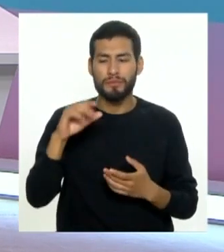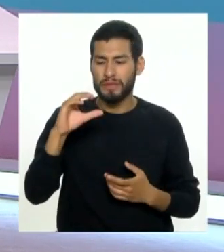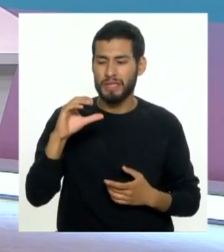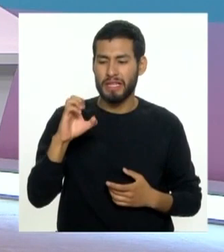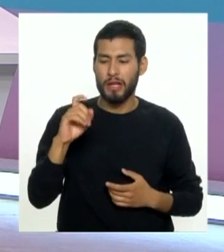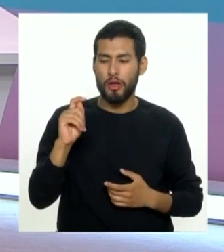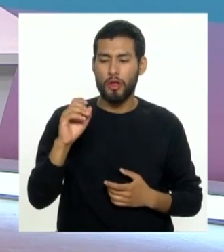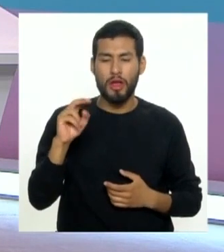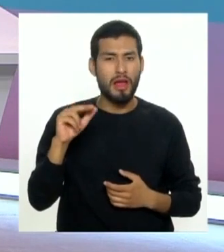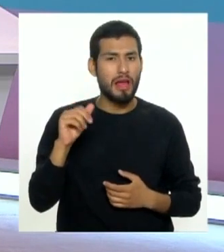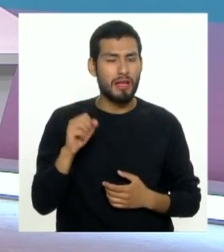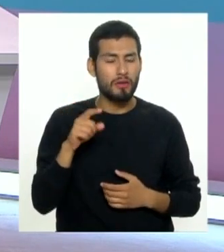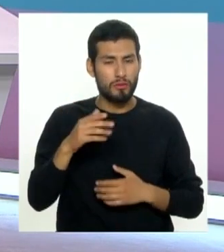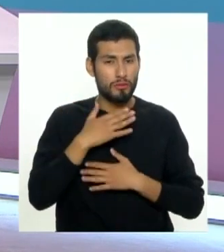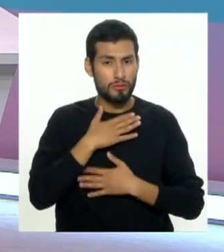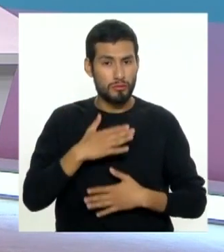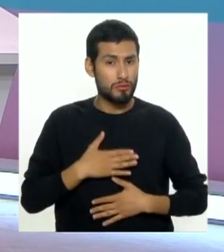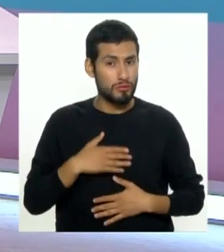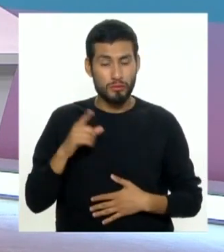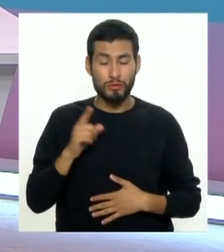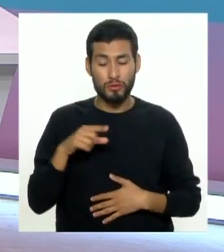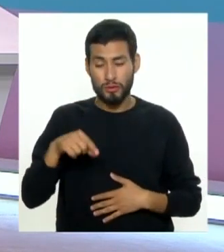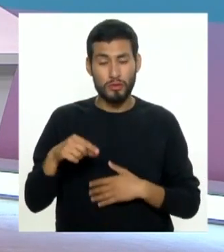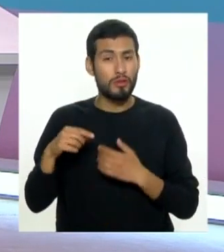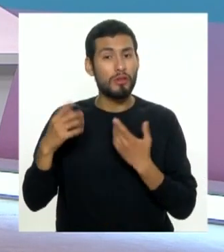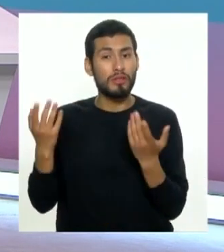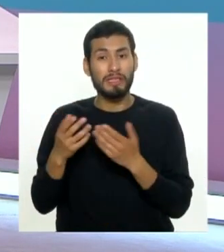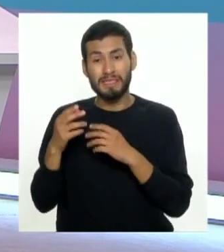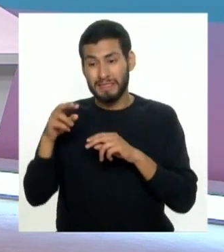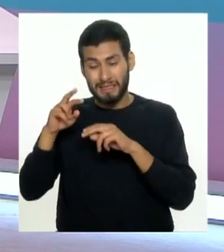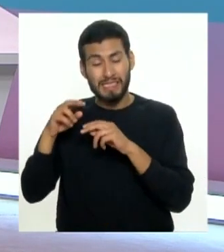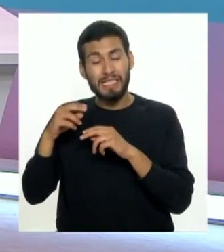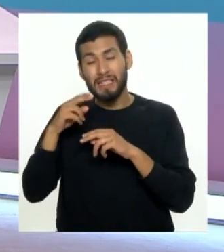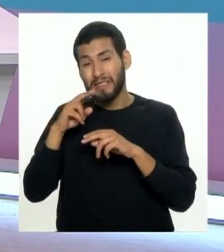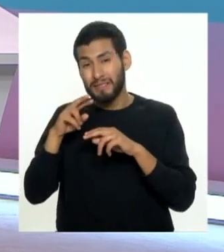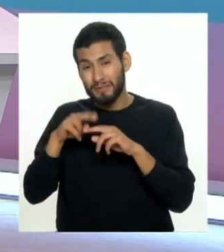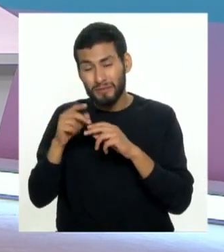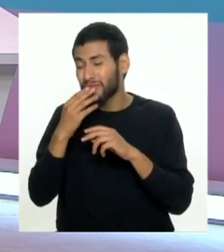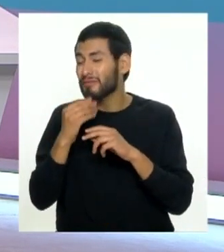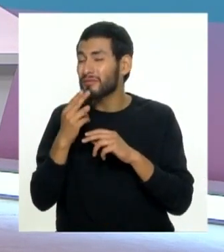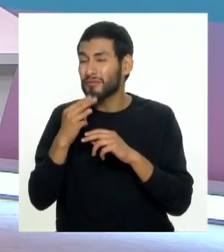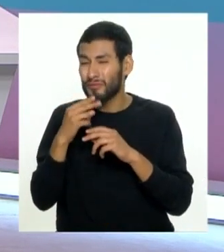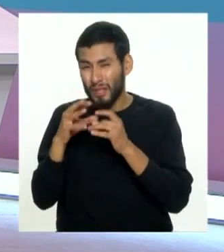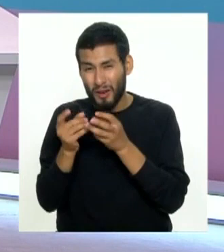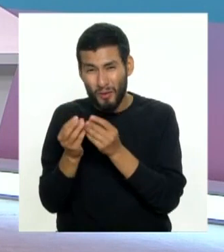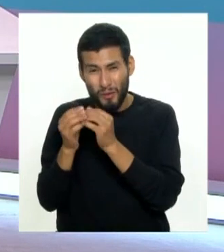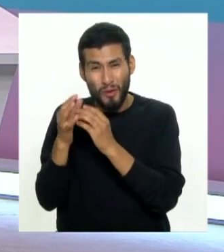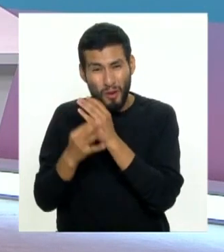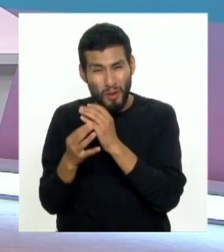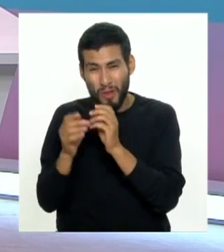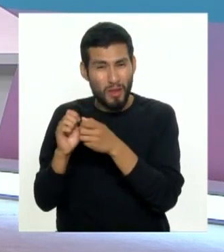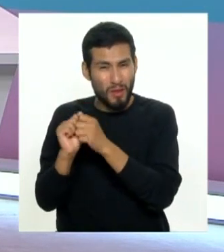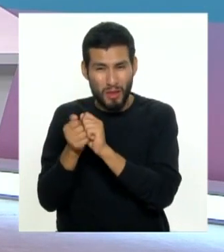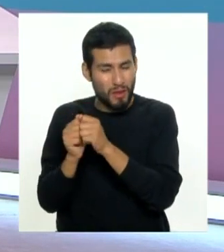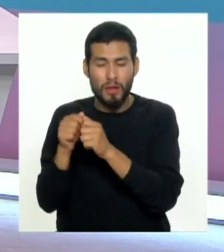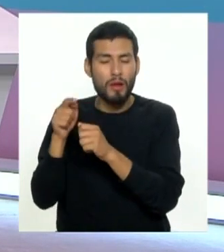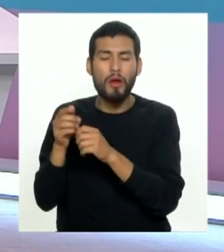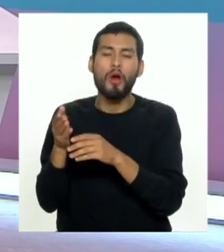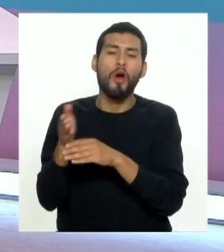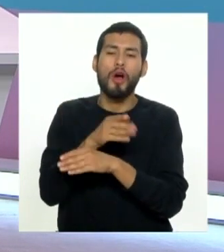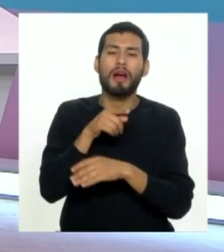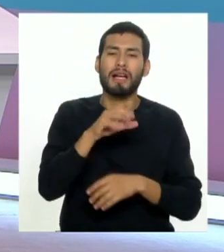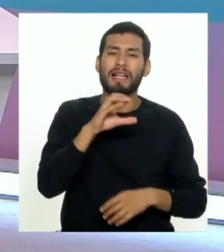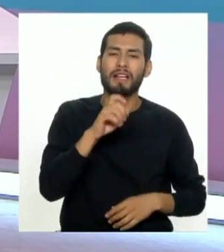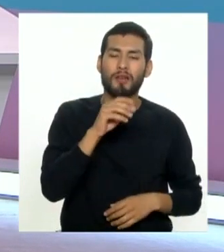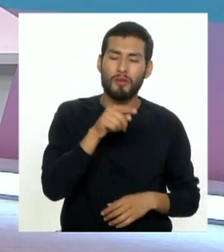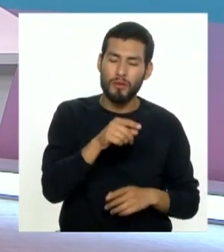cetonas. El cuerpo deja de utilizar la glucosa como sustrato de energía para utilizar lo que las grasas le va a dar.